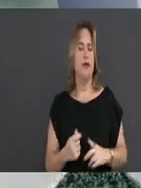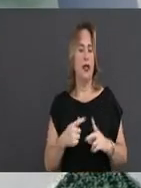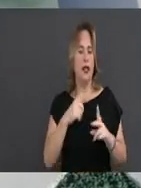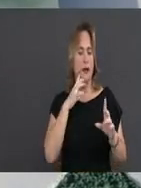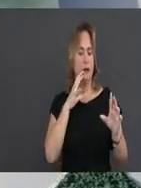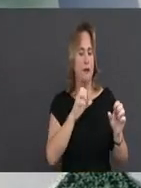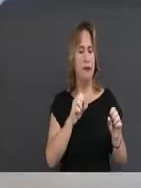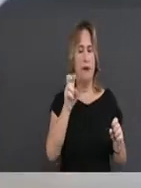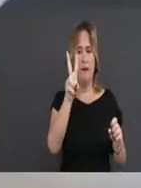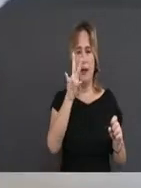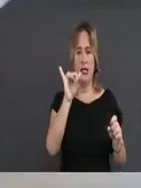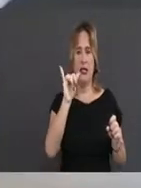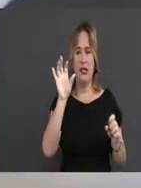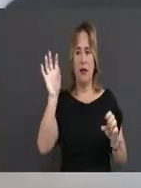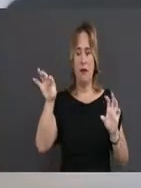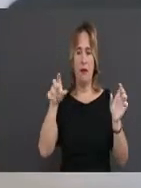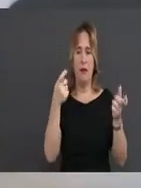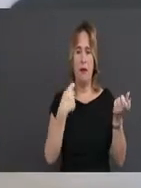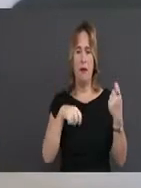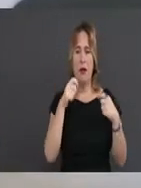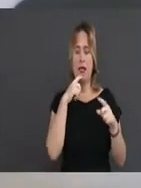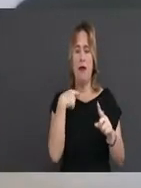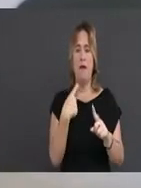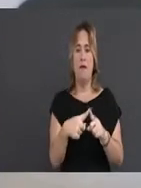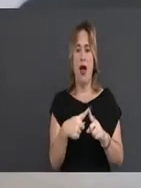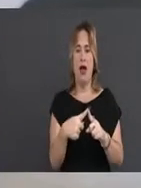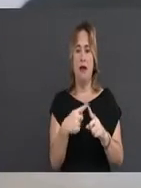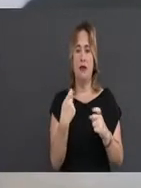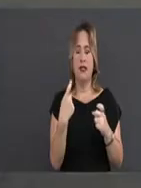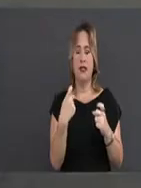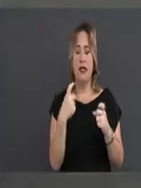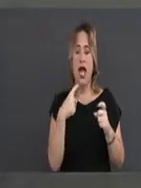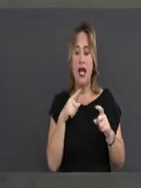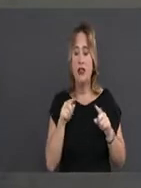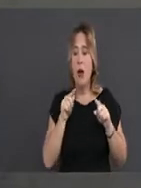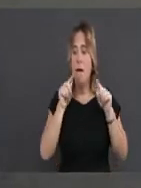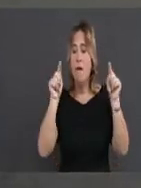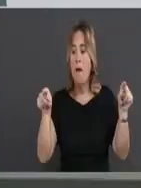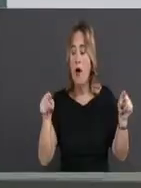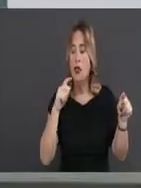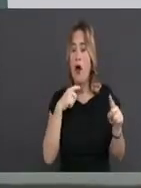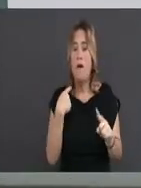Identificamos 26 puntos de venta de mayor demanda y a estos puntos